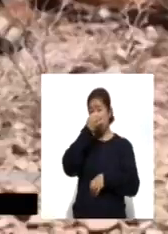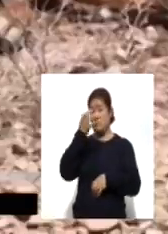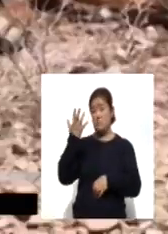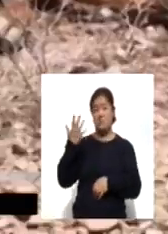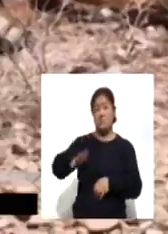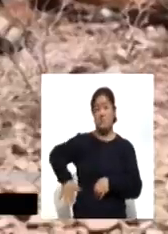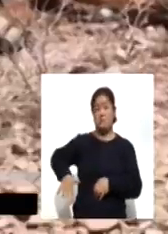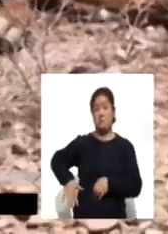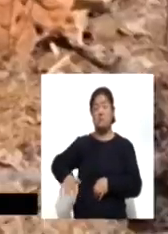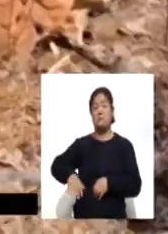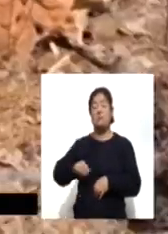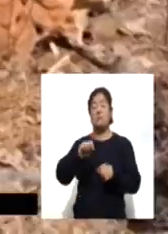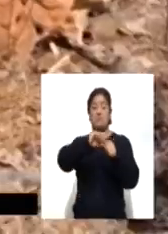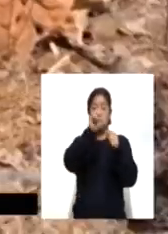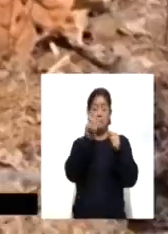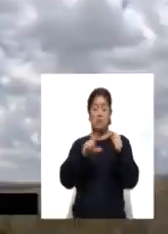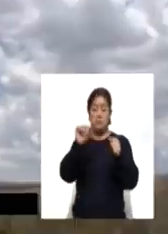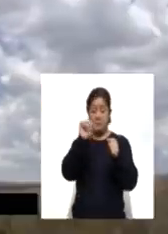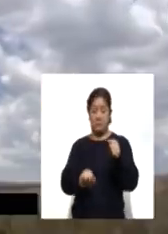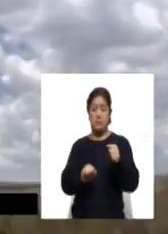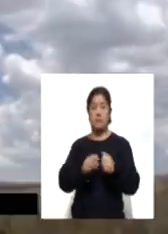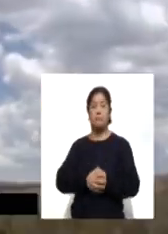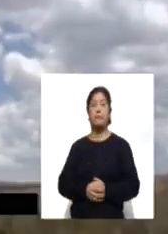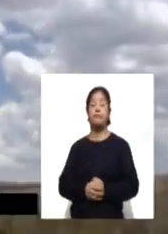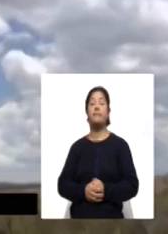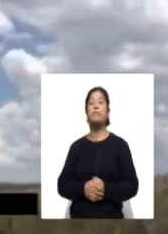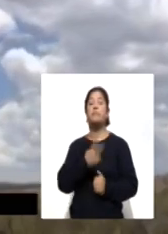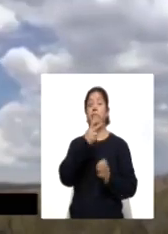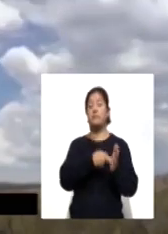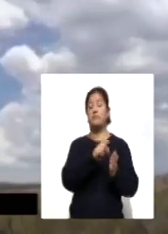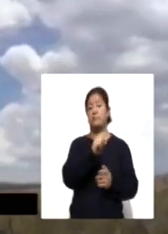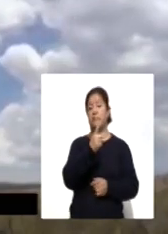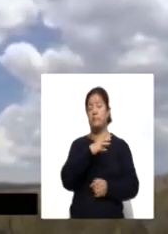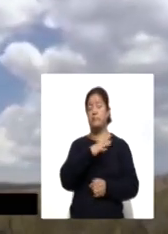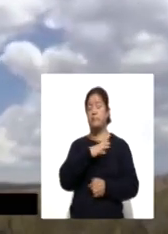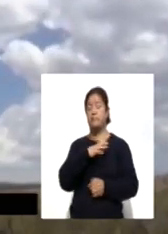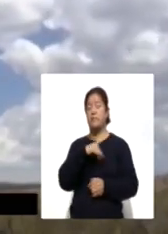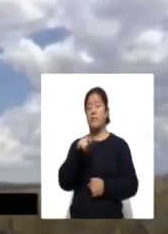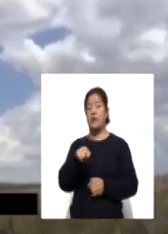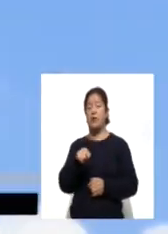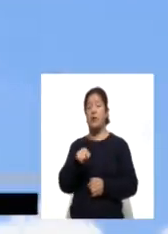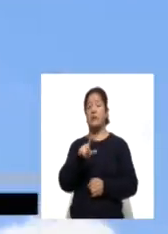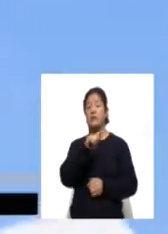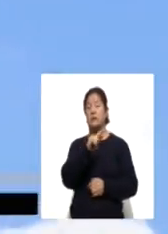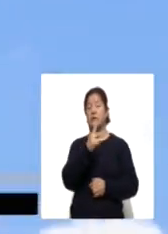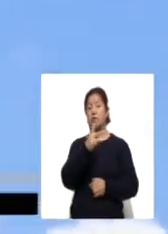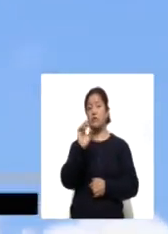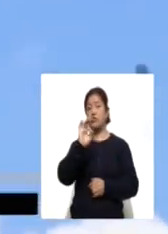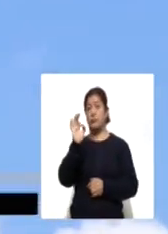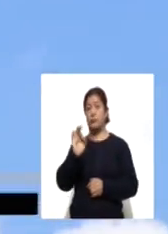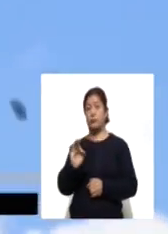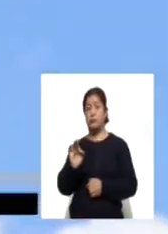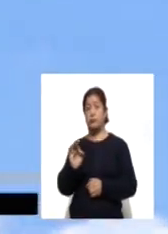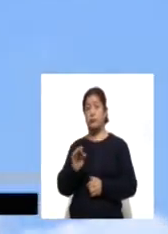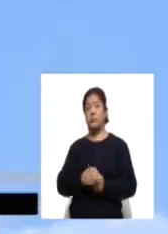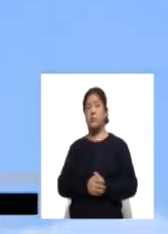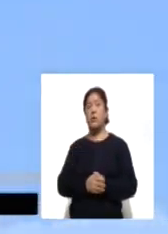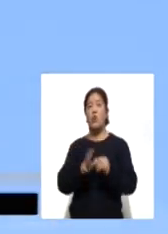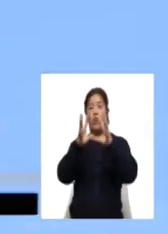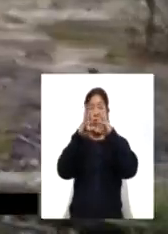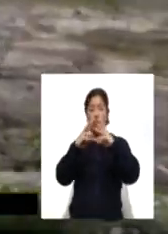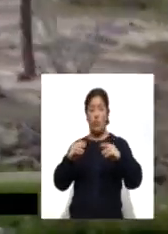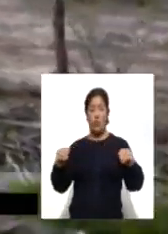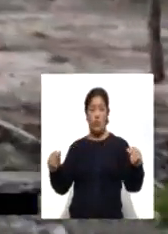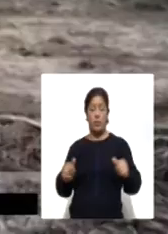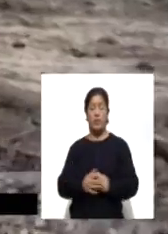pasado en el suroeste del país, México comenzó el 2021 con el 78.42% de su territorio con algún grado de sequía. De